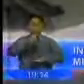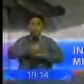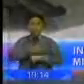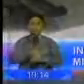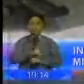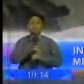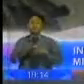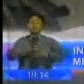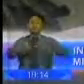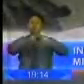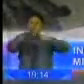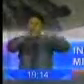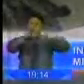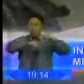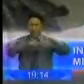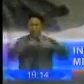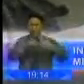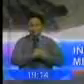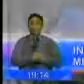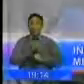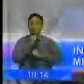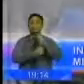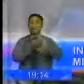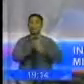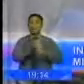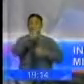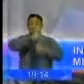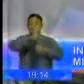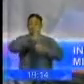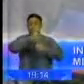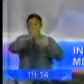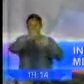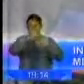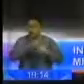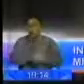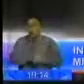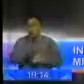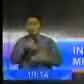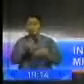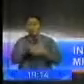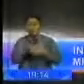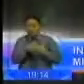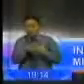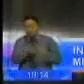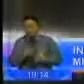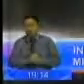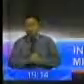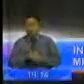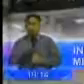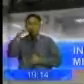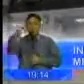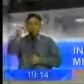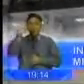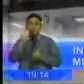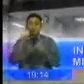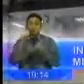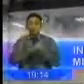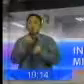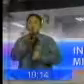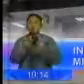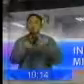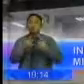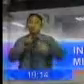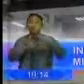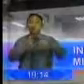negocio Energubones. Después de varios años de trabajos y de haber sorteado una serie de obstáculos, el gobierno actual impulsó la última etapa de construcción y la puesta